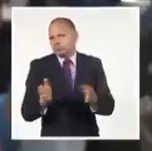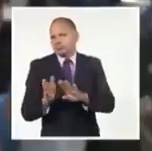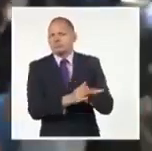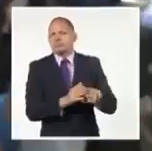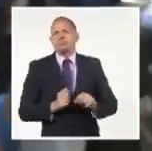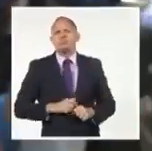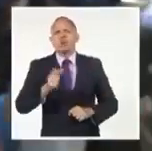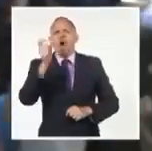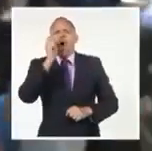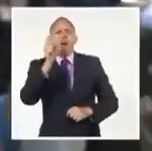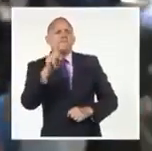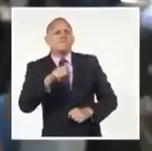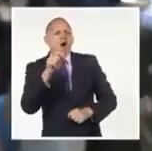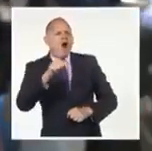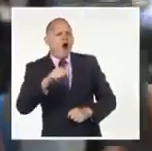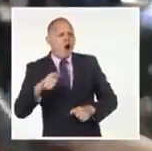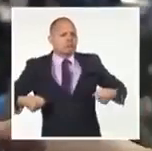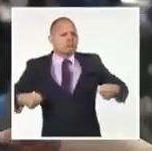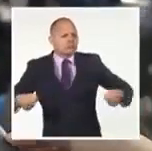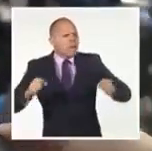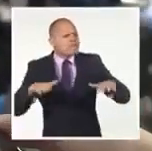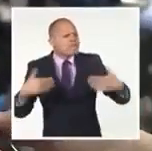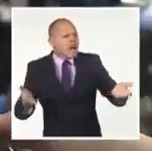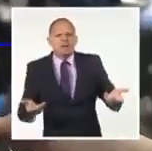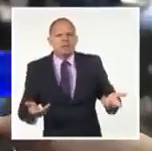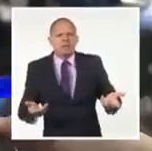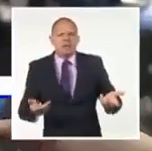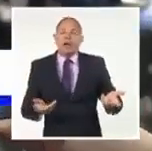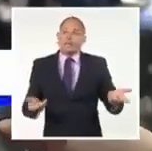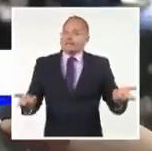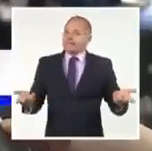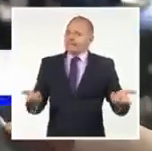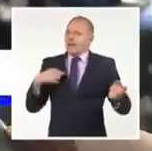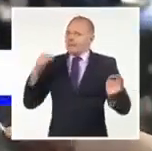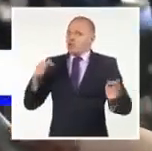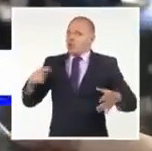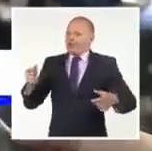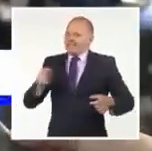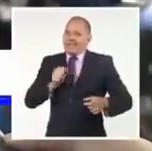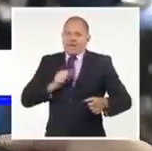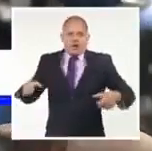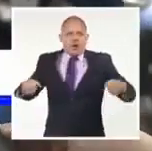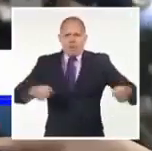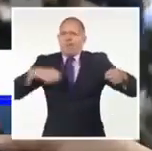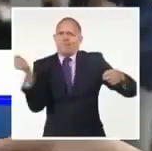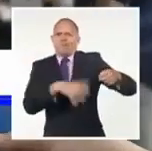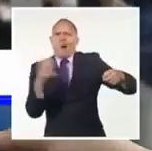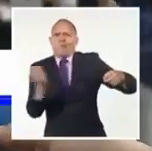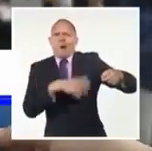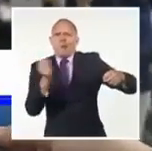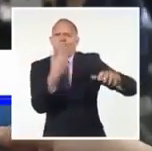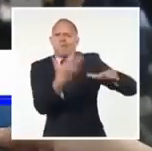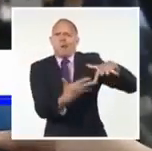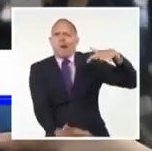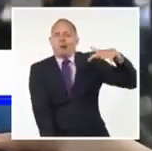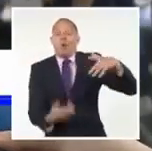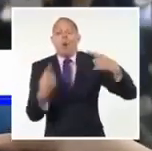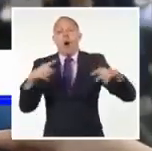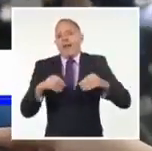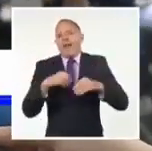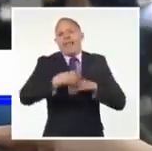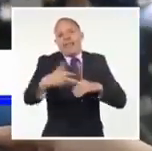se amplíen, digamos, las cantidades de cosas que uno puede traer a la familia? Porque uno viene de allá y viene desesperado y quiere traer y traer para la familia, para los hijos y traer y para regalar y